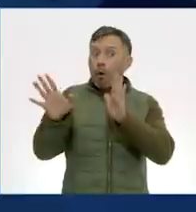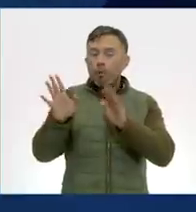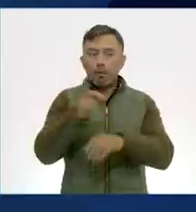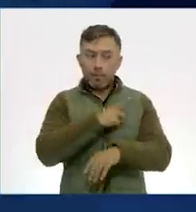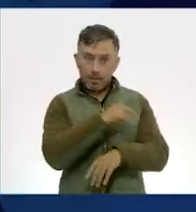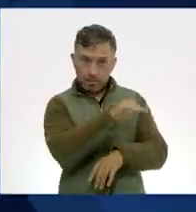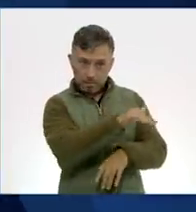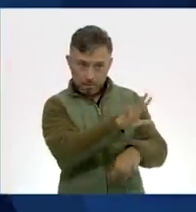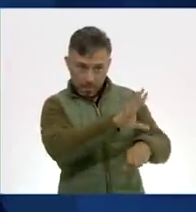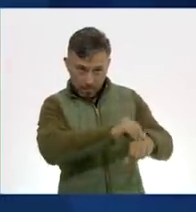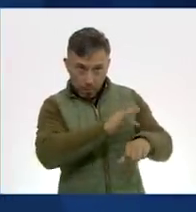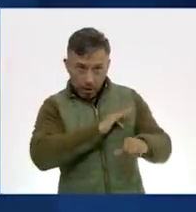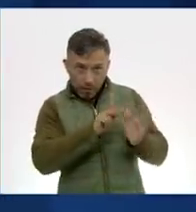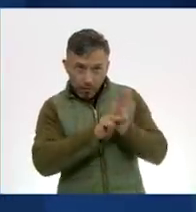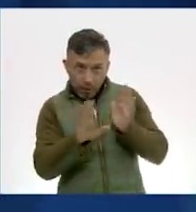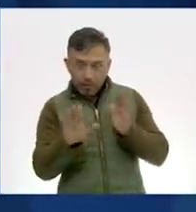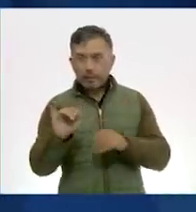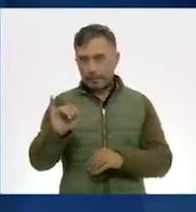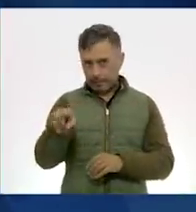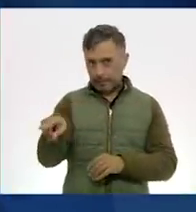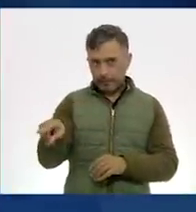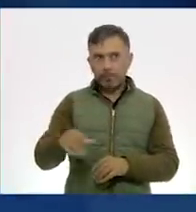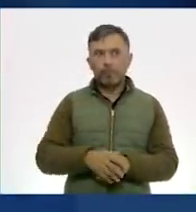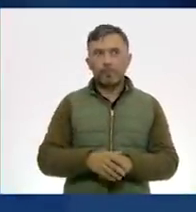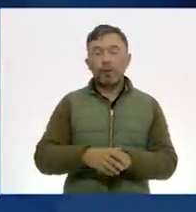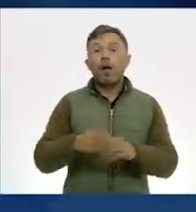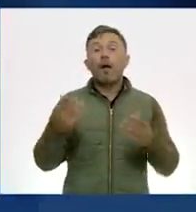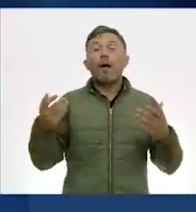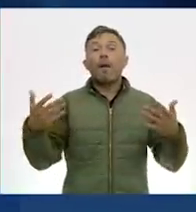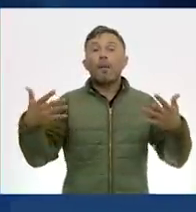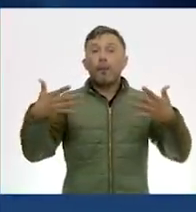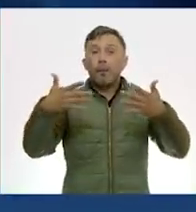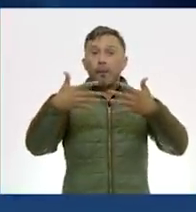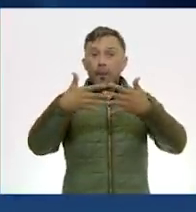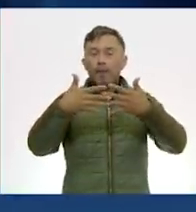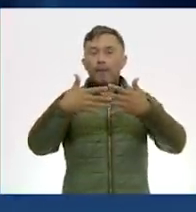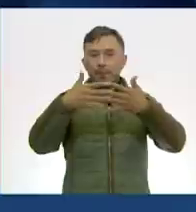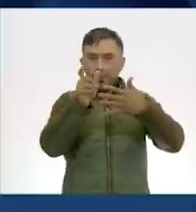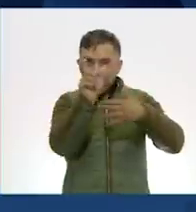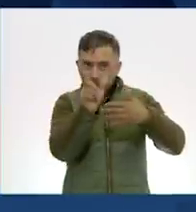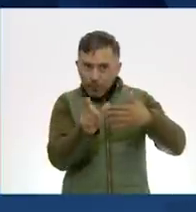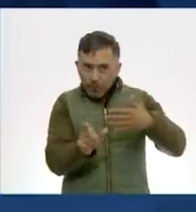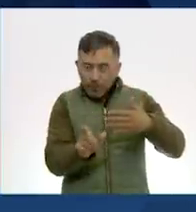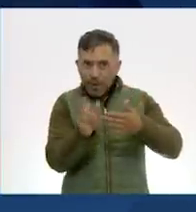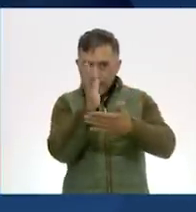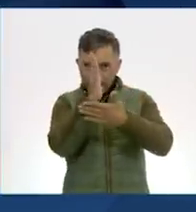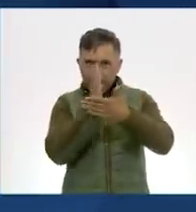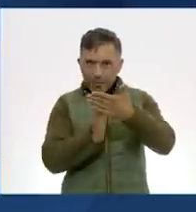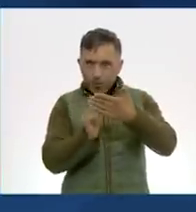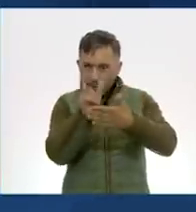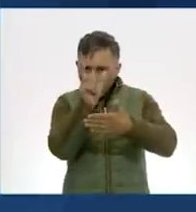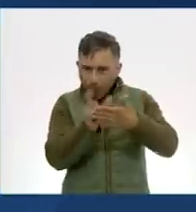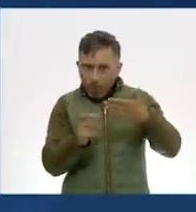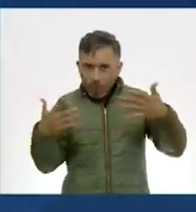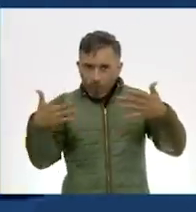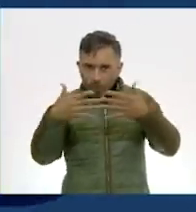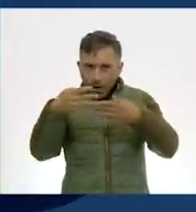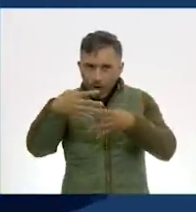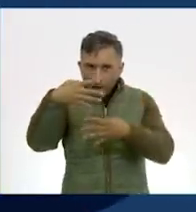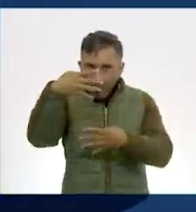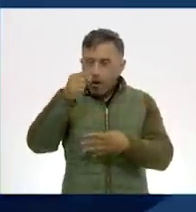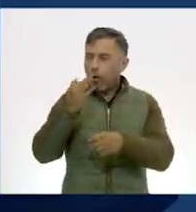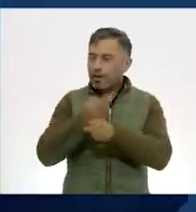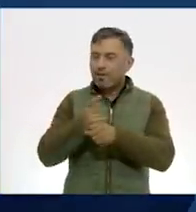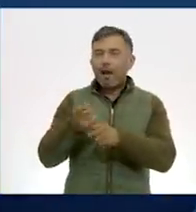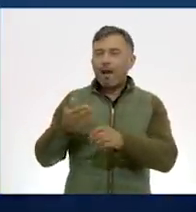medio colocamos las semejanzas. Entonces, lo que yo te recomiendo es que a partir de toda esta información que estuvimos comentando,